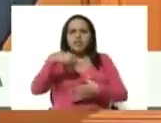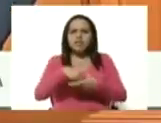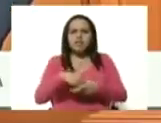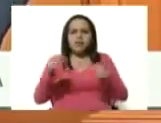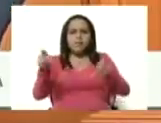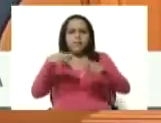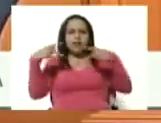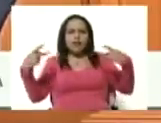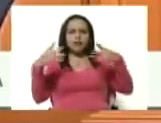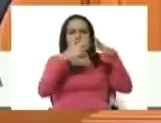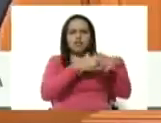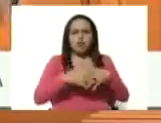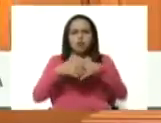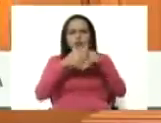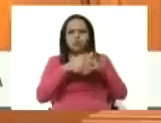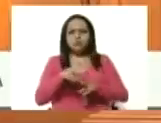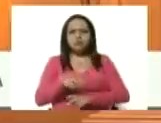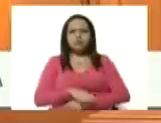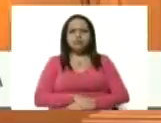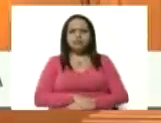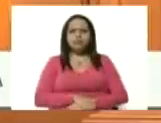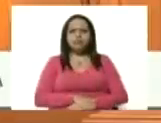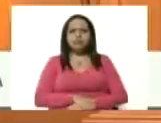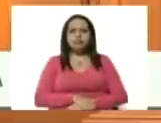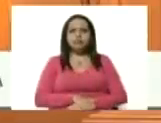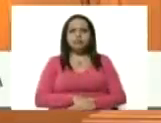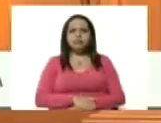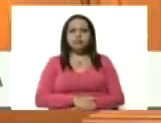Journal del señor Leopoldo López.